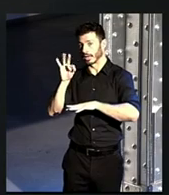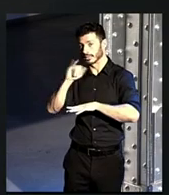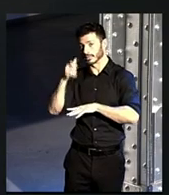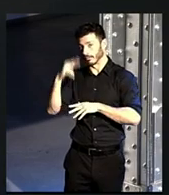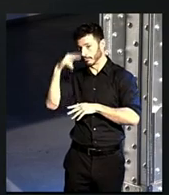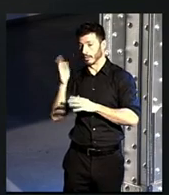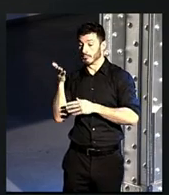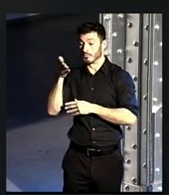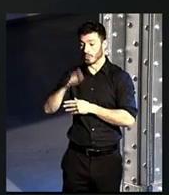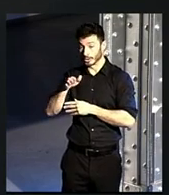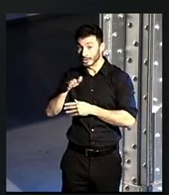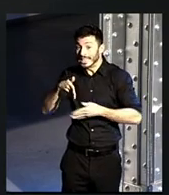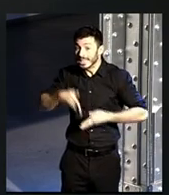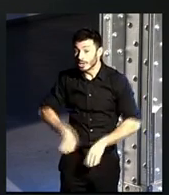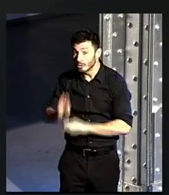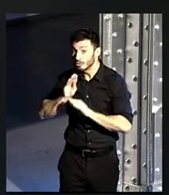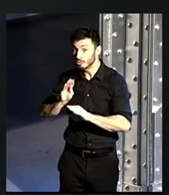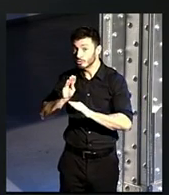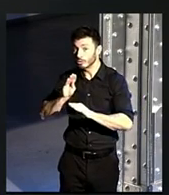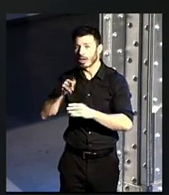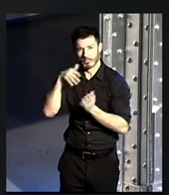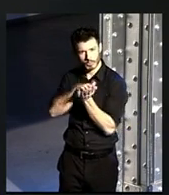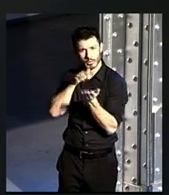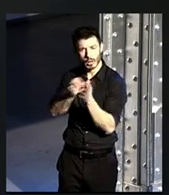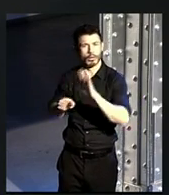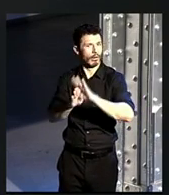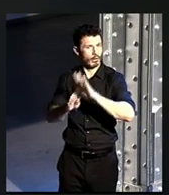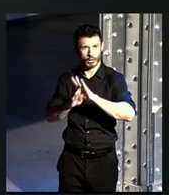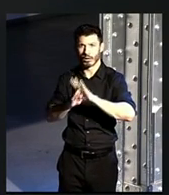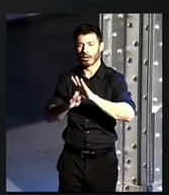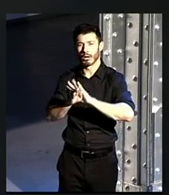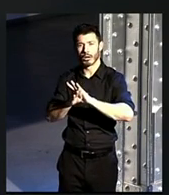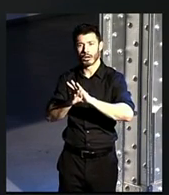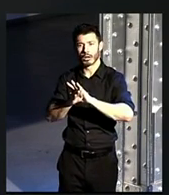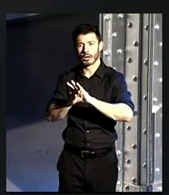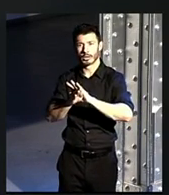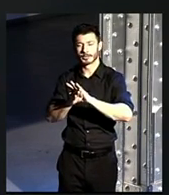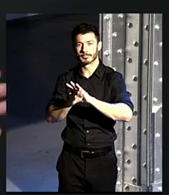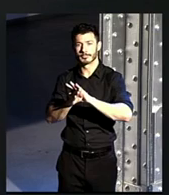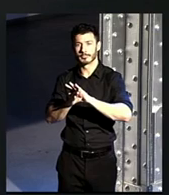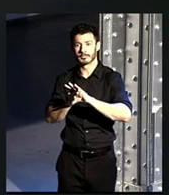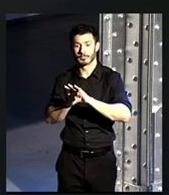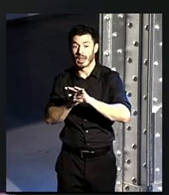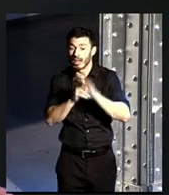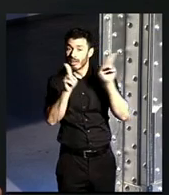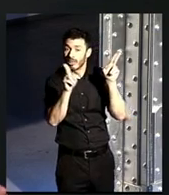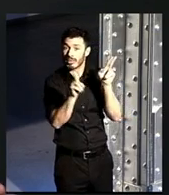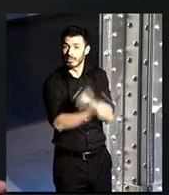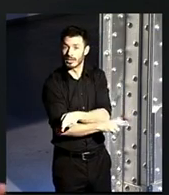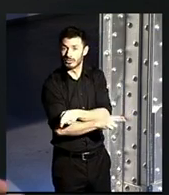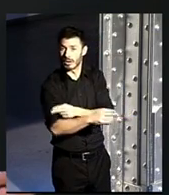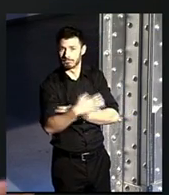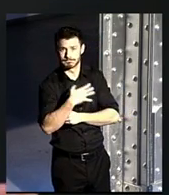el hijo, que continuó la publicación de las obras de Verne, no podía hacer una censura, como se dice